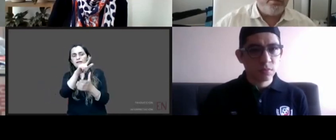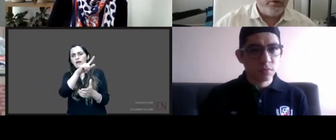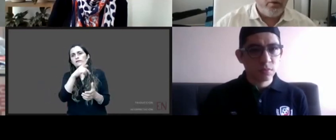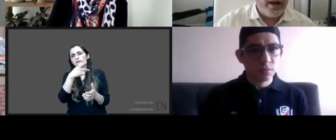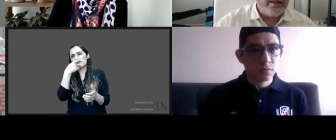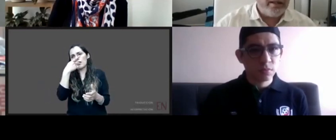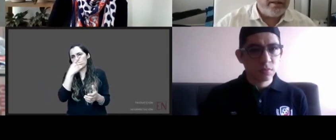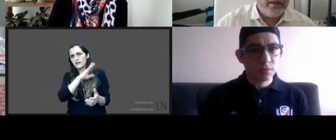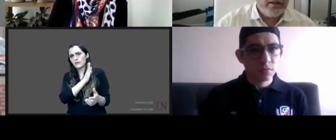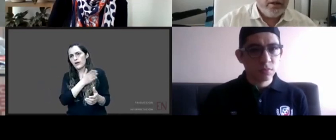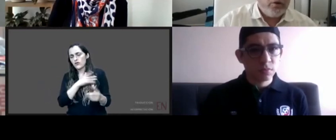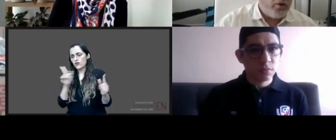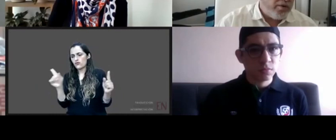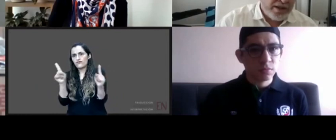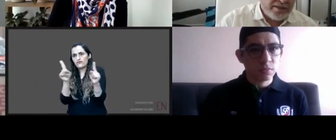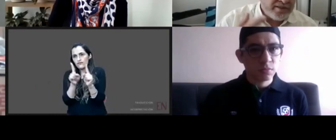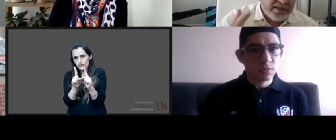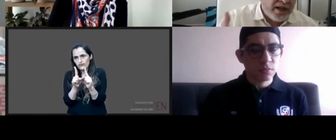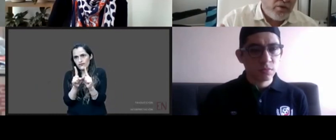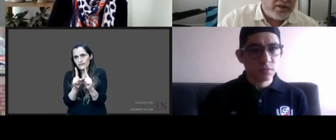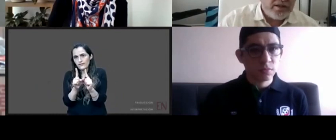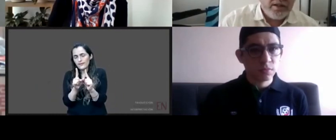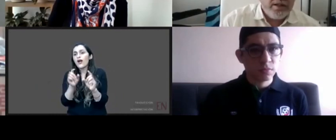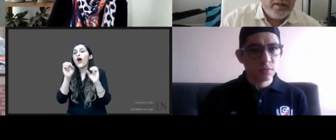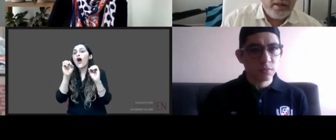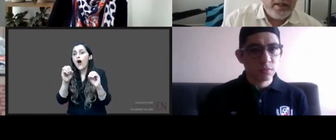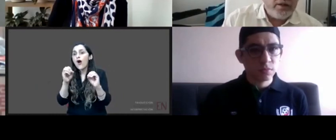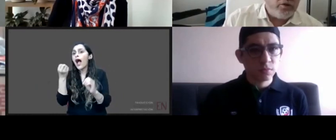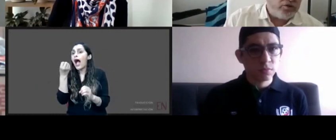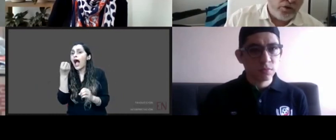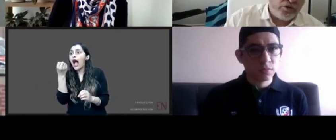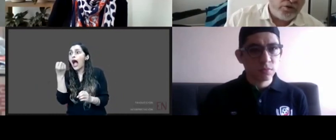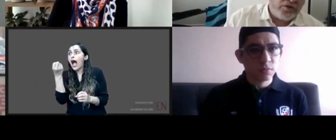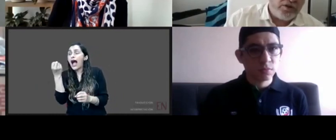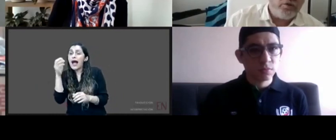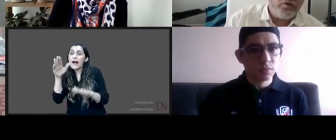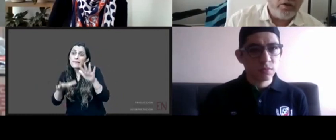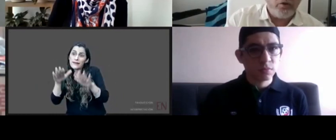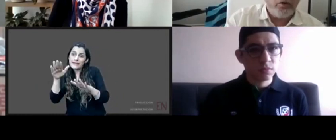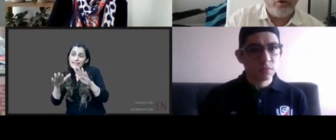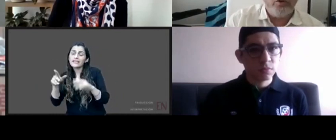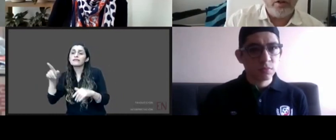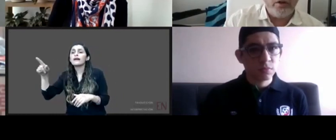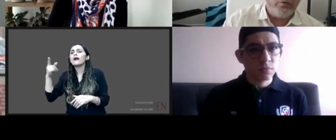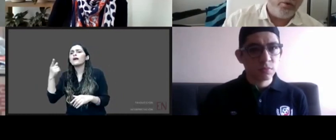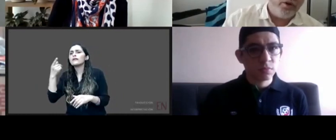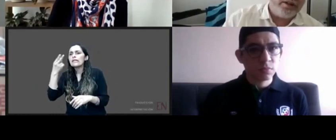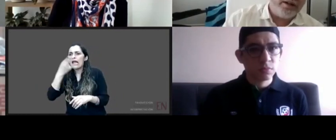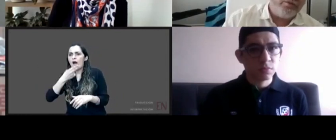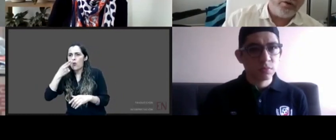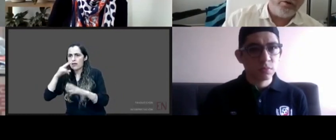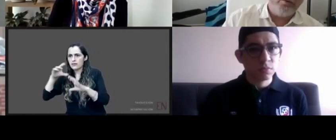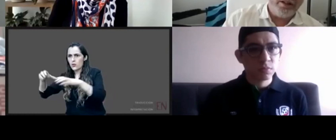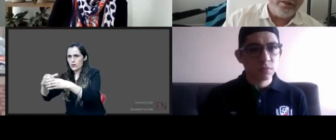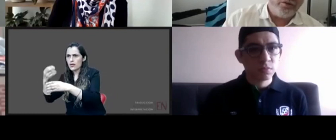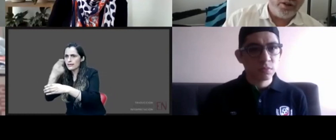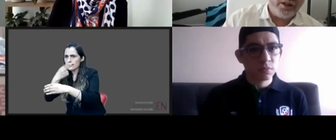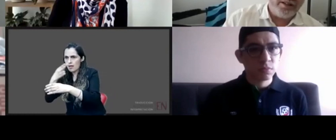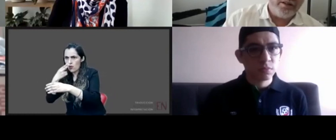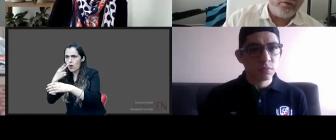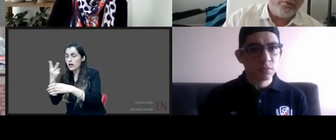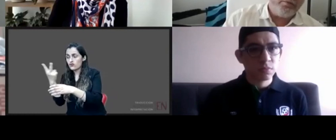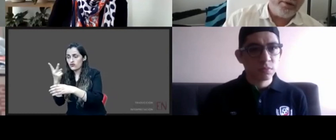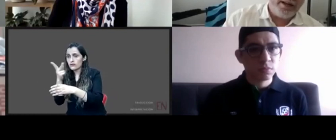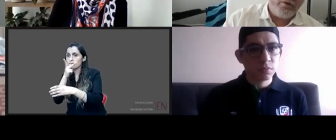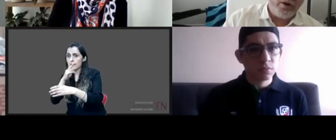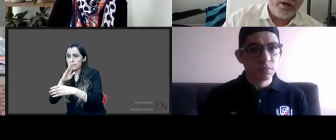padres hispanohablantes o hablantes de náhuatl tienen hijos sordos y esos hijos sordos se incorporan a una comunidad sorda que